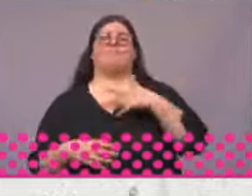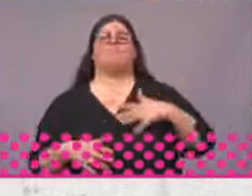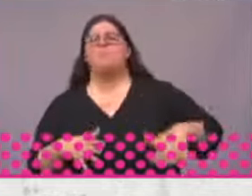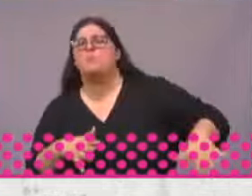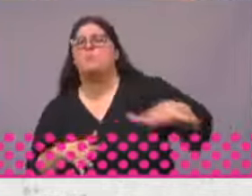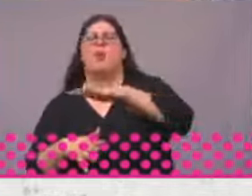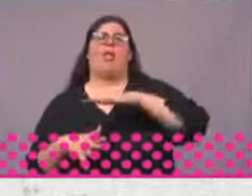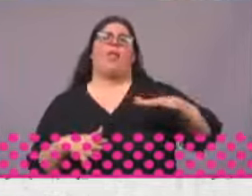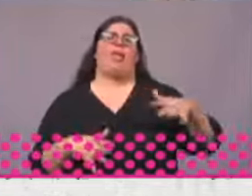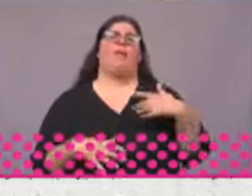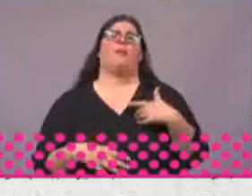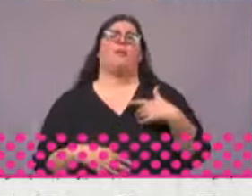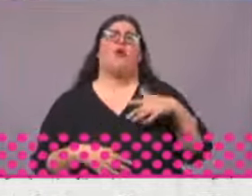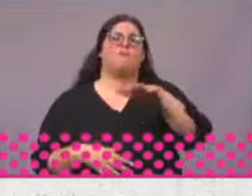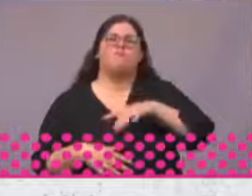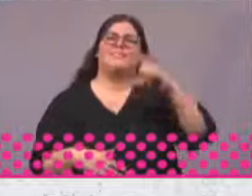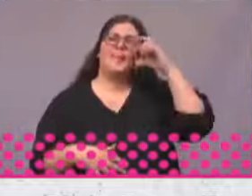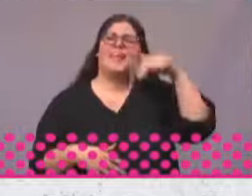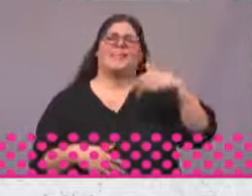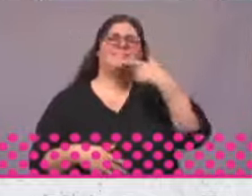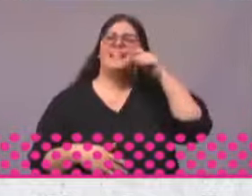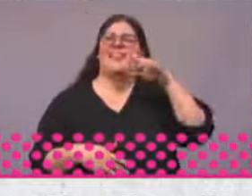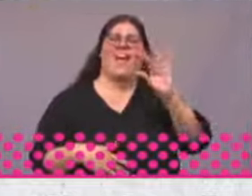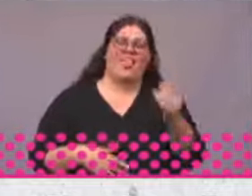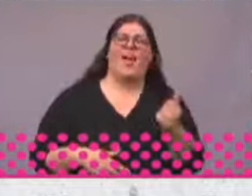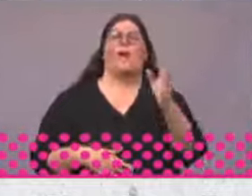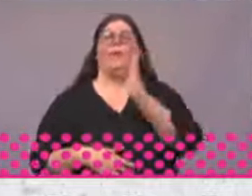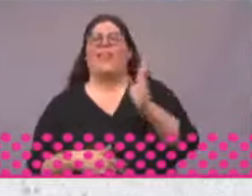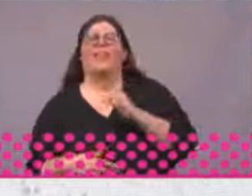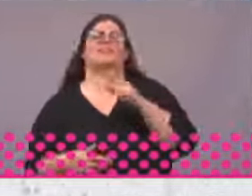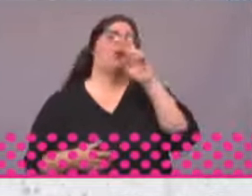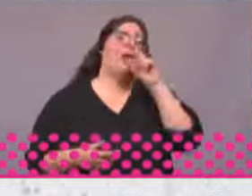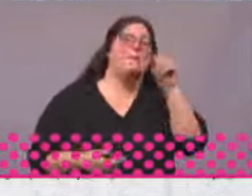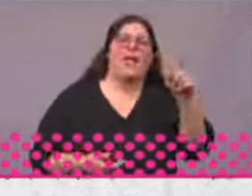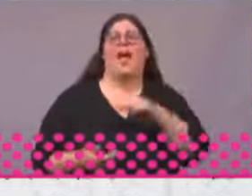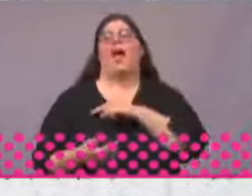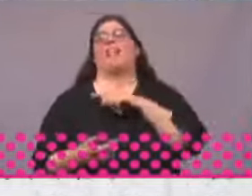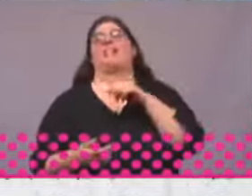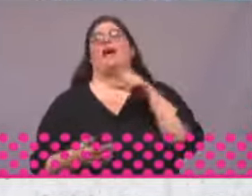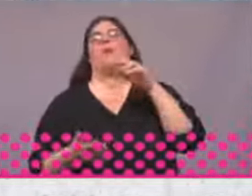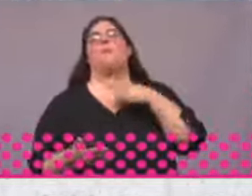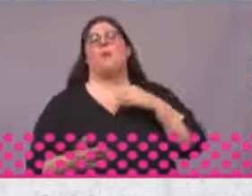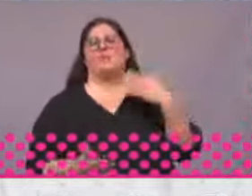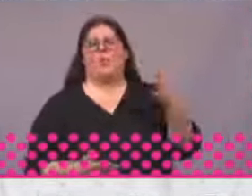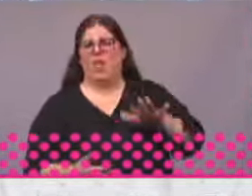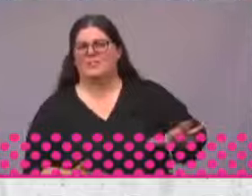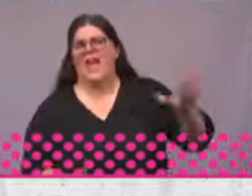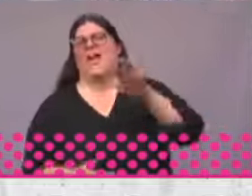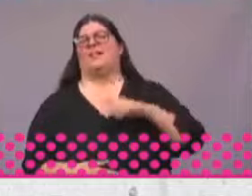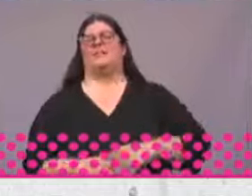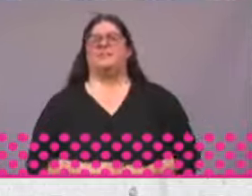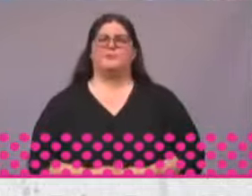Axel Kicillof. De Ensenada, de Berisso, de La Plata y de la provincia de Buenos